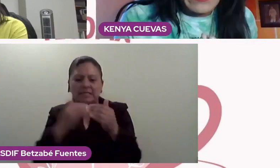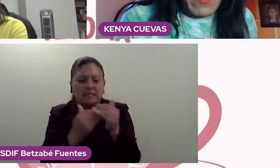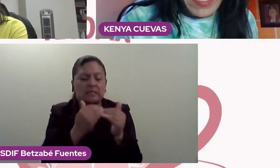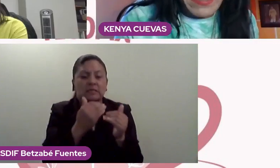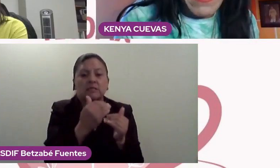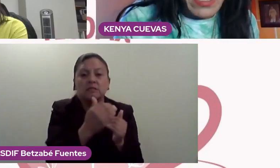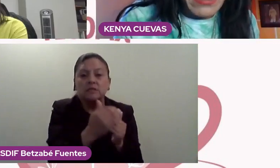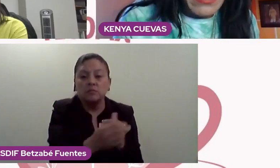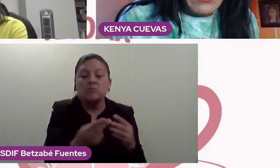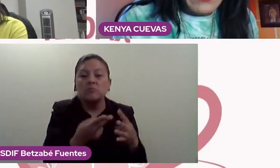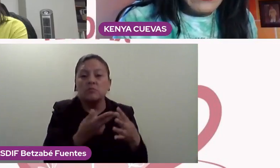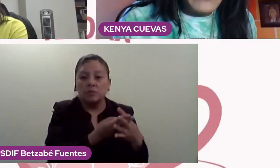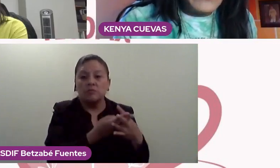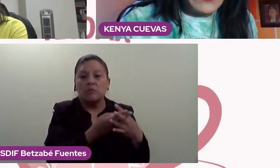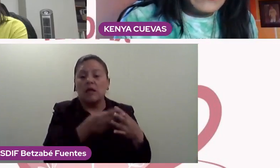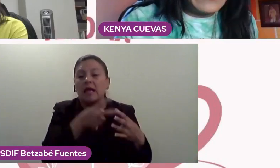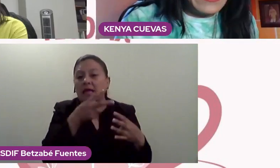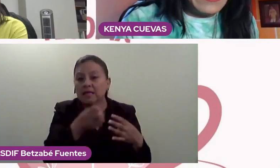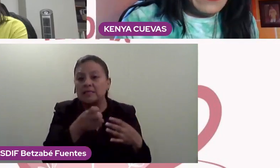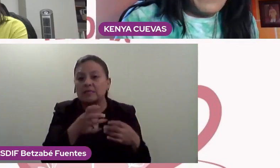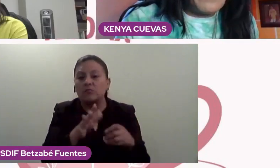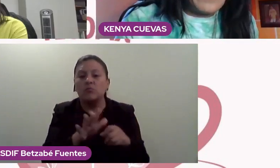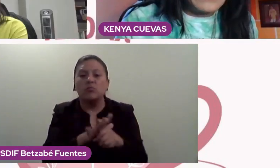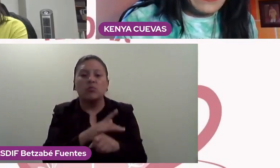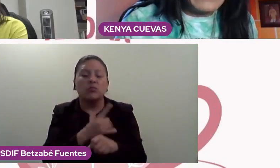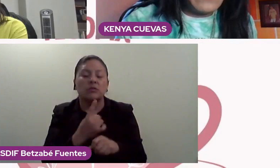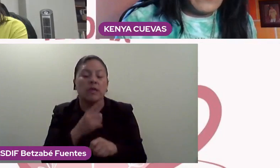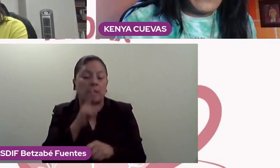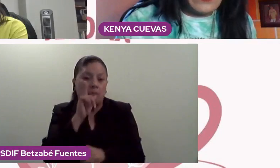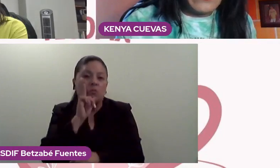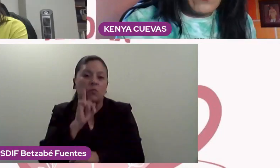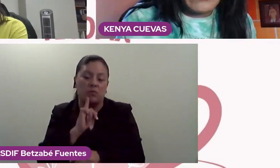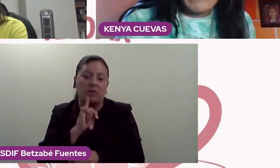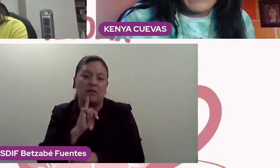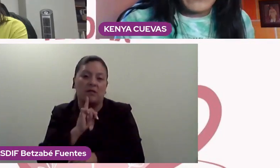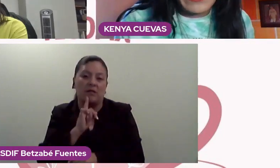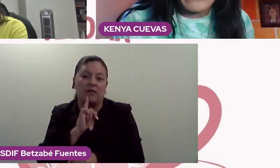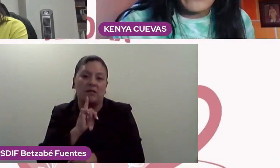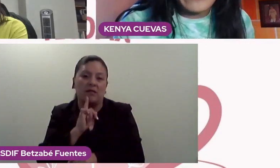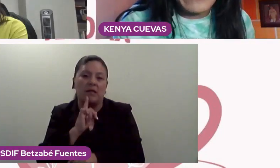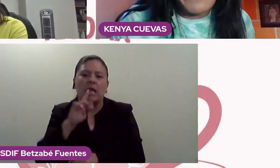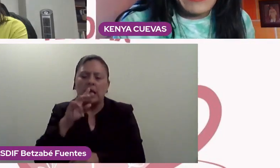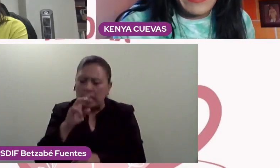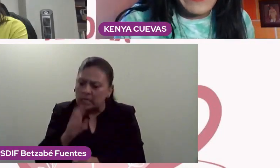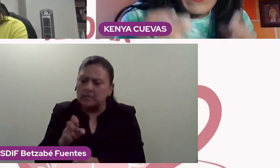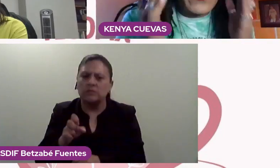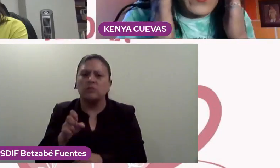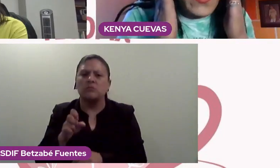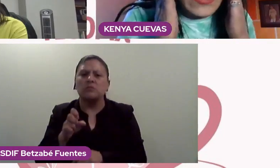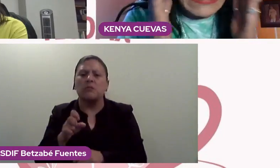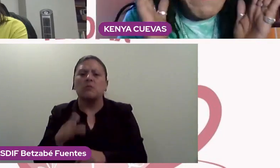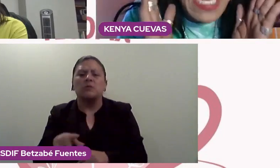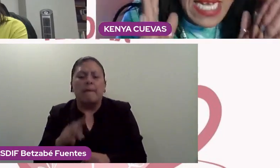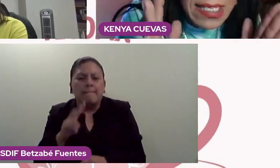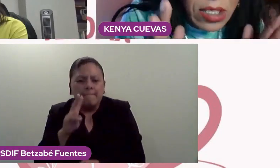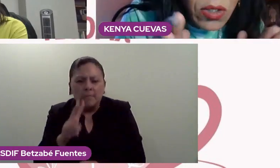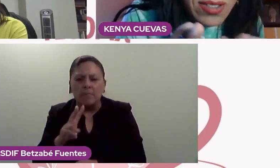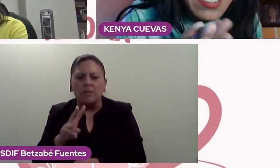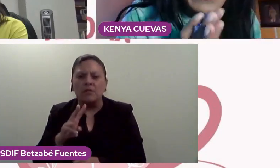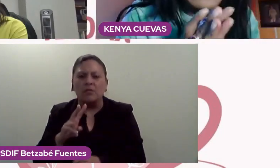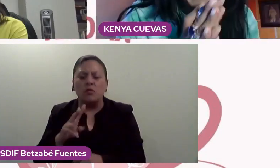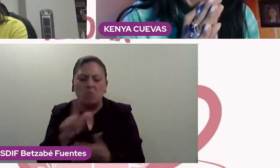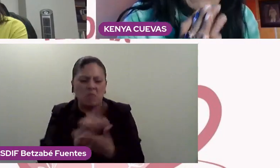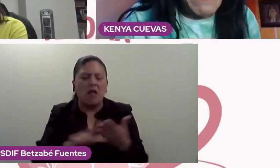ver por ser mujer, ¿no? Entonces, pues eso lo estamos buscando y también el